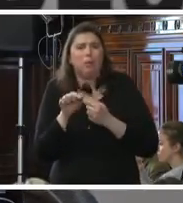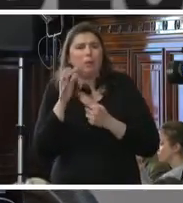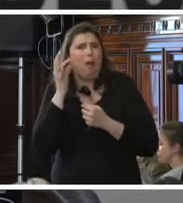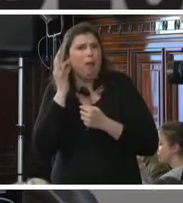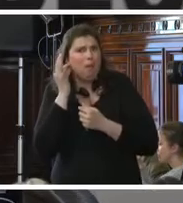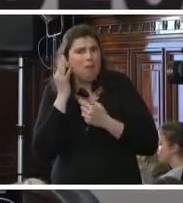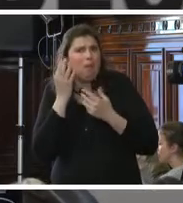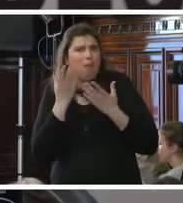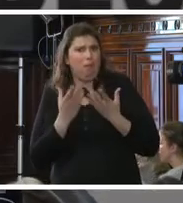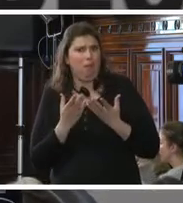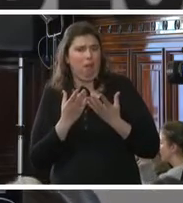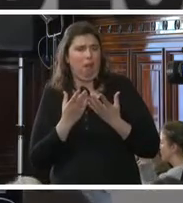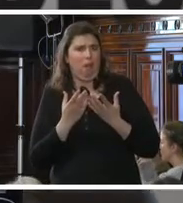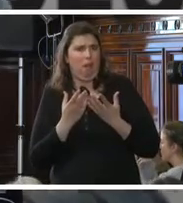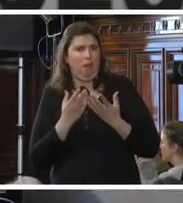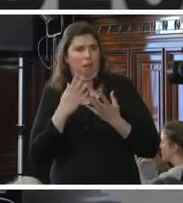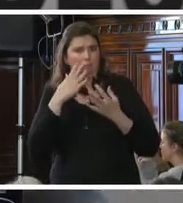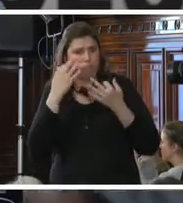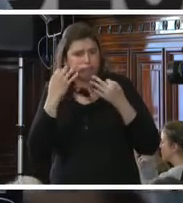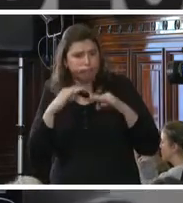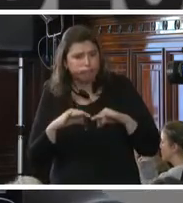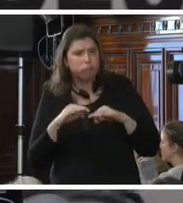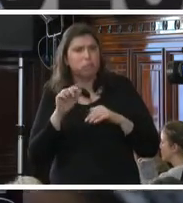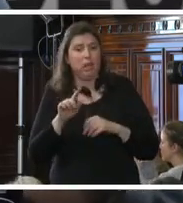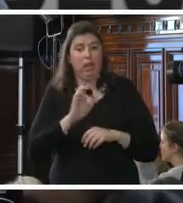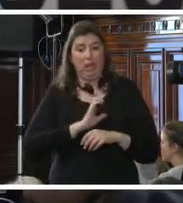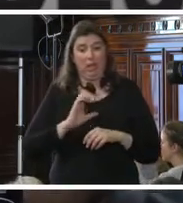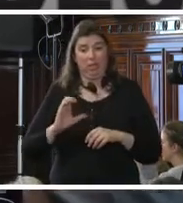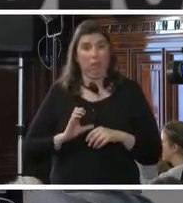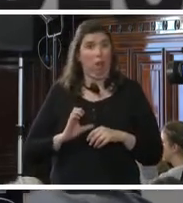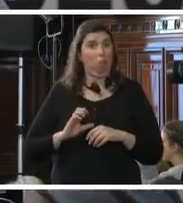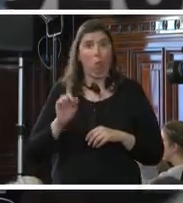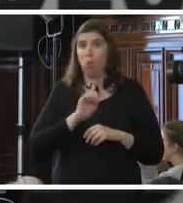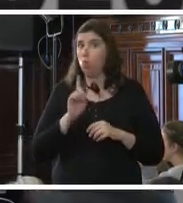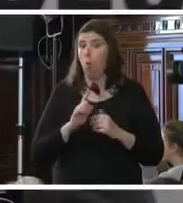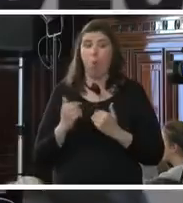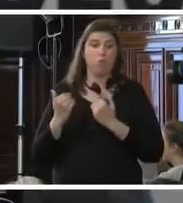que efectivamente en el Estado no se le proporcionó